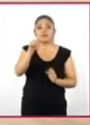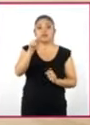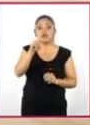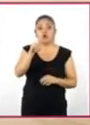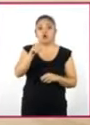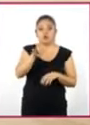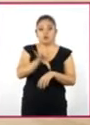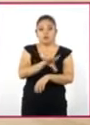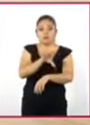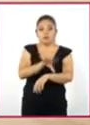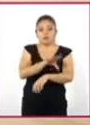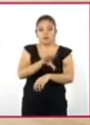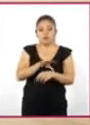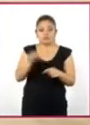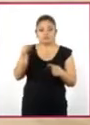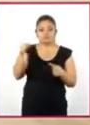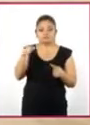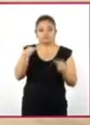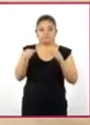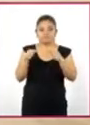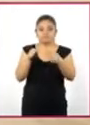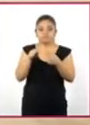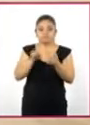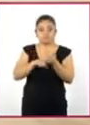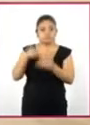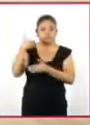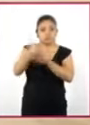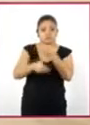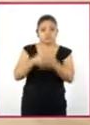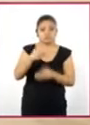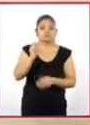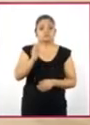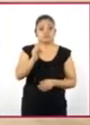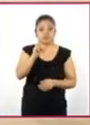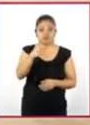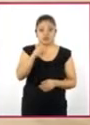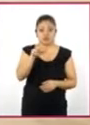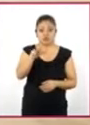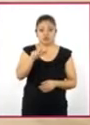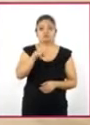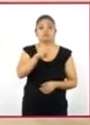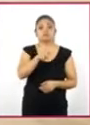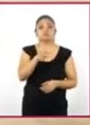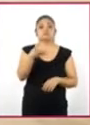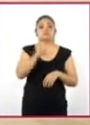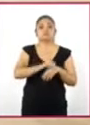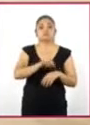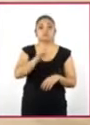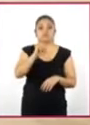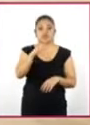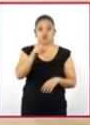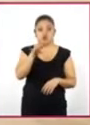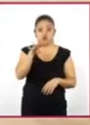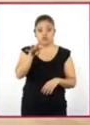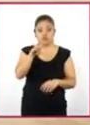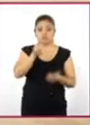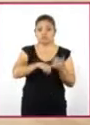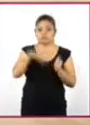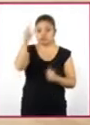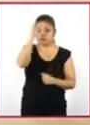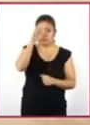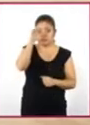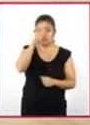durante el siglo XIX la ciencia tuviera un notable desarrollo en diversas áreas del conocimiento y a su vez, esos